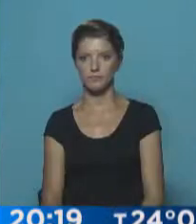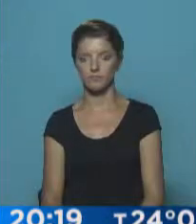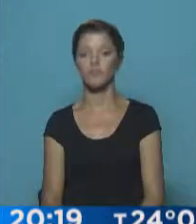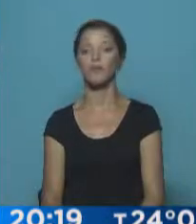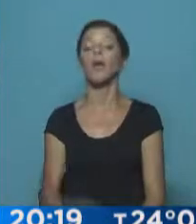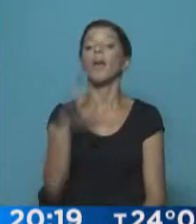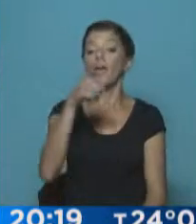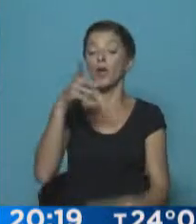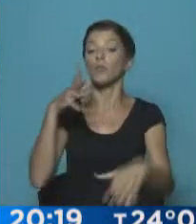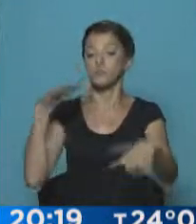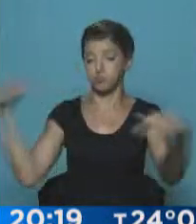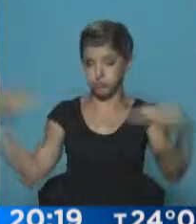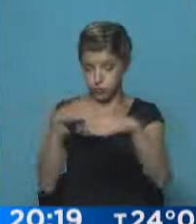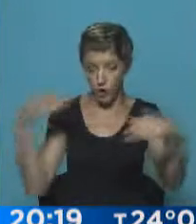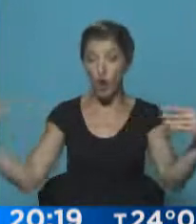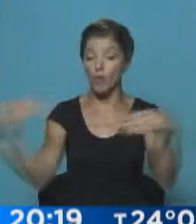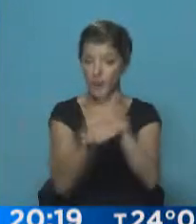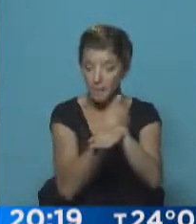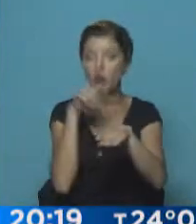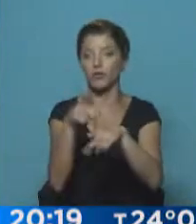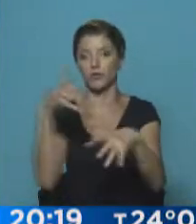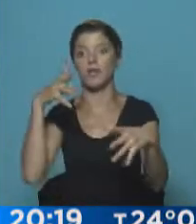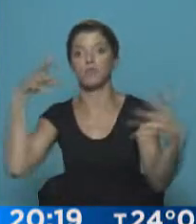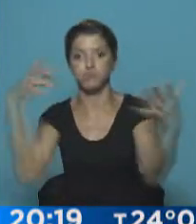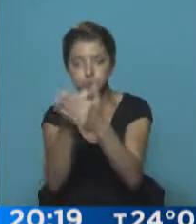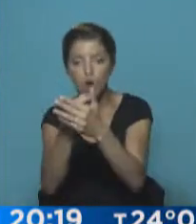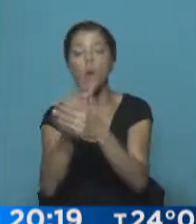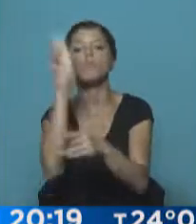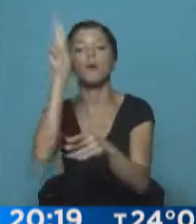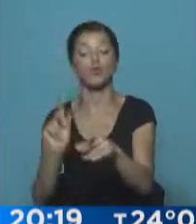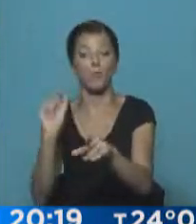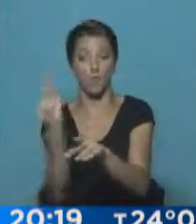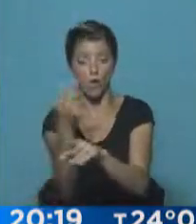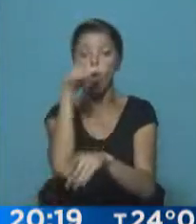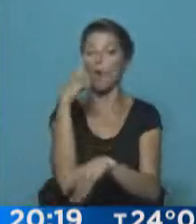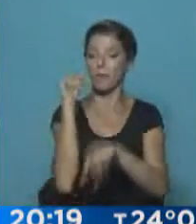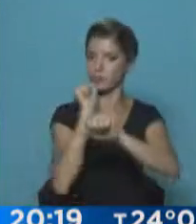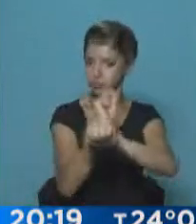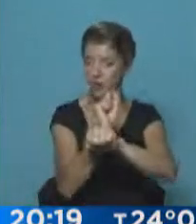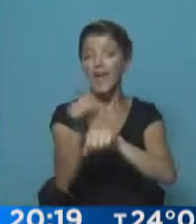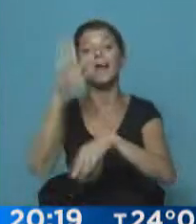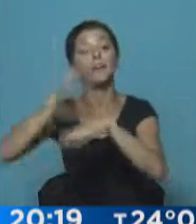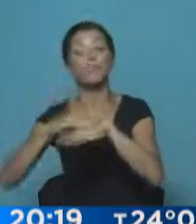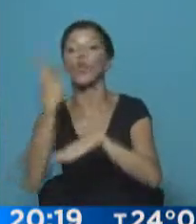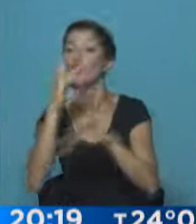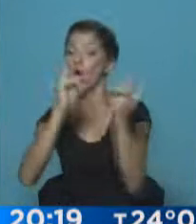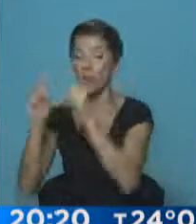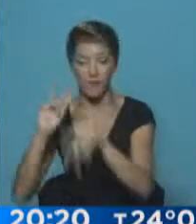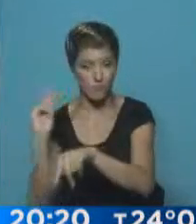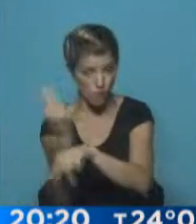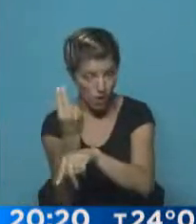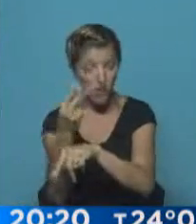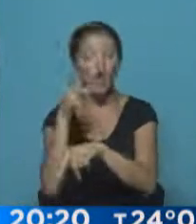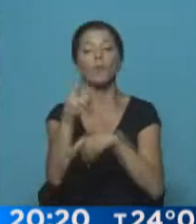mató a contramano por Panamericana. Continuará detenido el hombre acusado de provocar la muerte de dos jóvenes cuando chocó